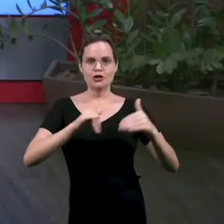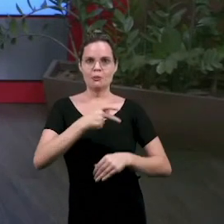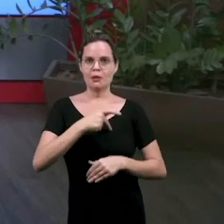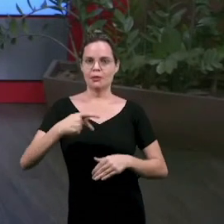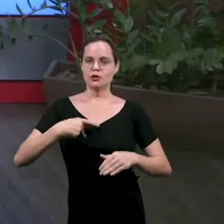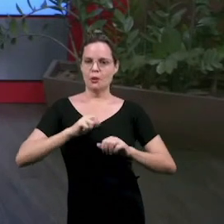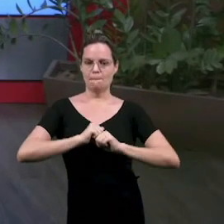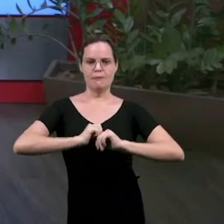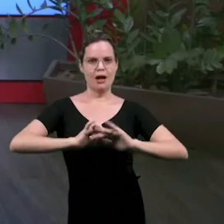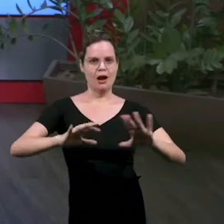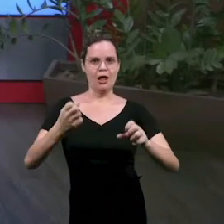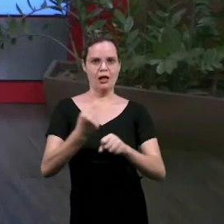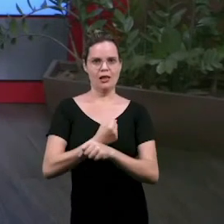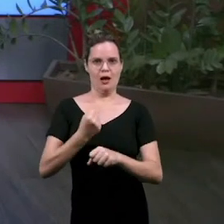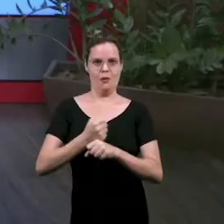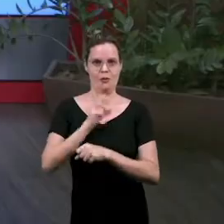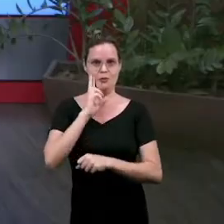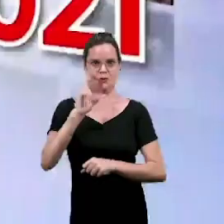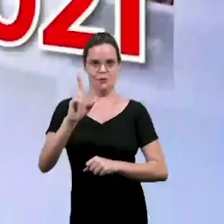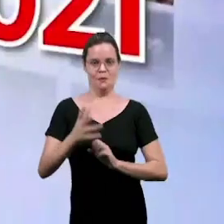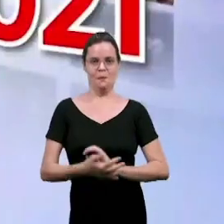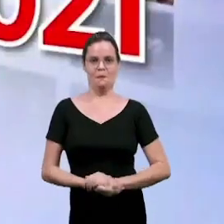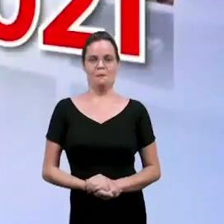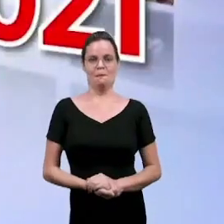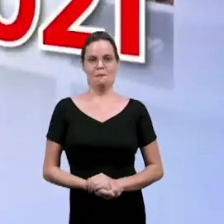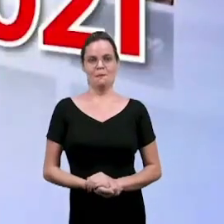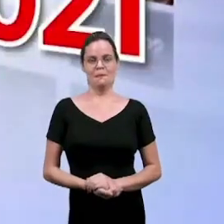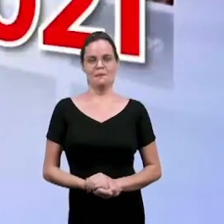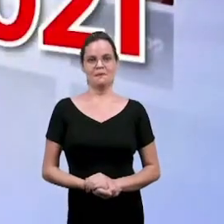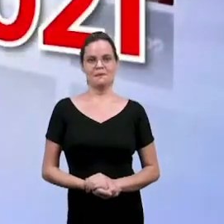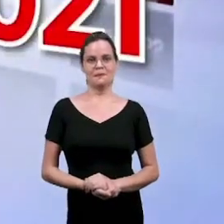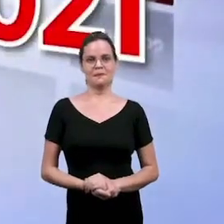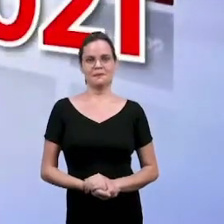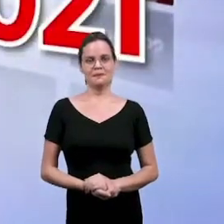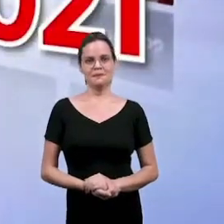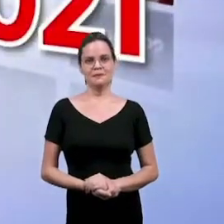del alcance de esta obra maravillosa en todo el planeta.